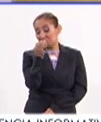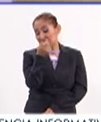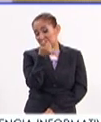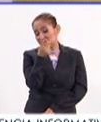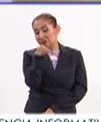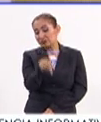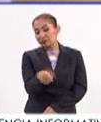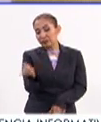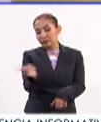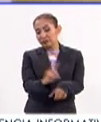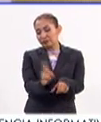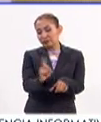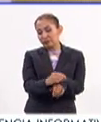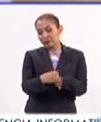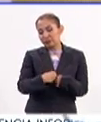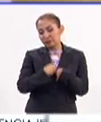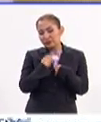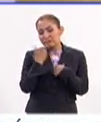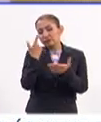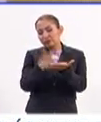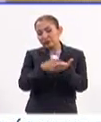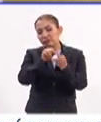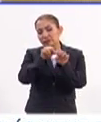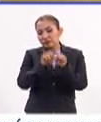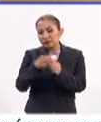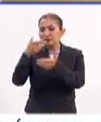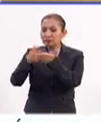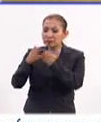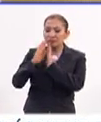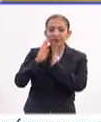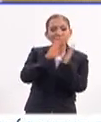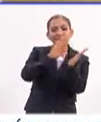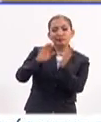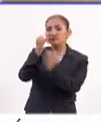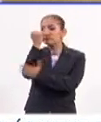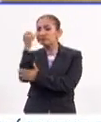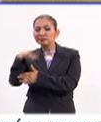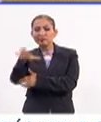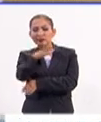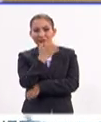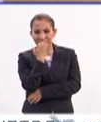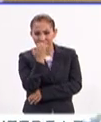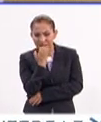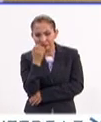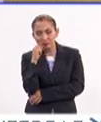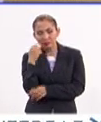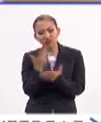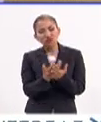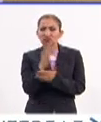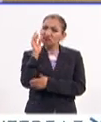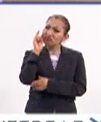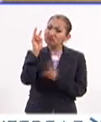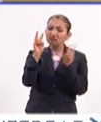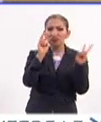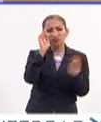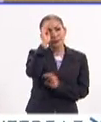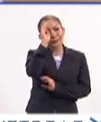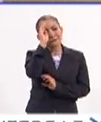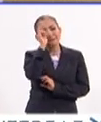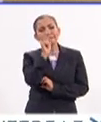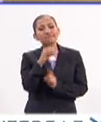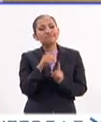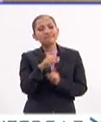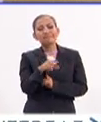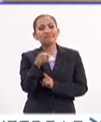que nuestro diario transcurrir por las aulas, talleres, pasillos, jardines, nos detengamos a reflexionar sobre